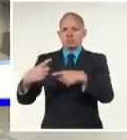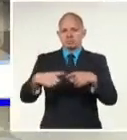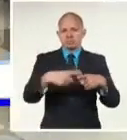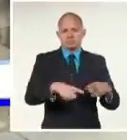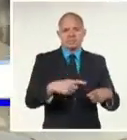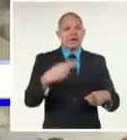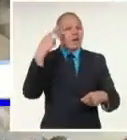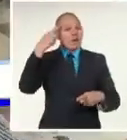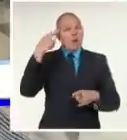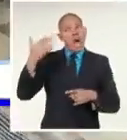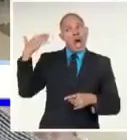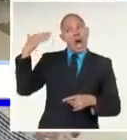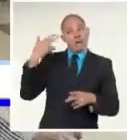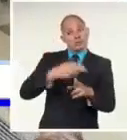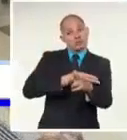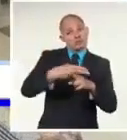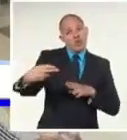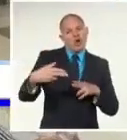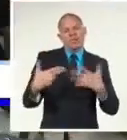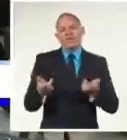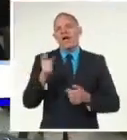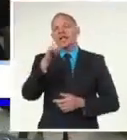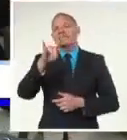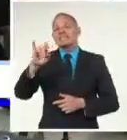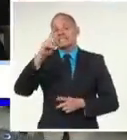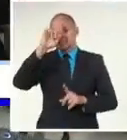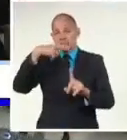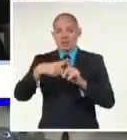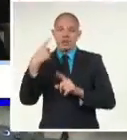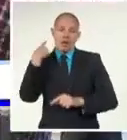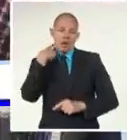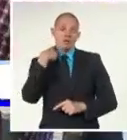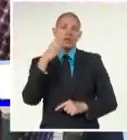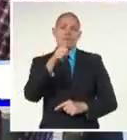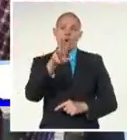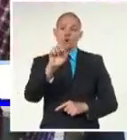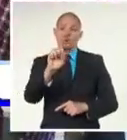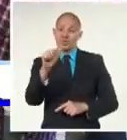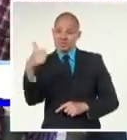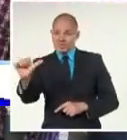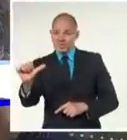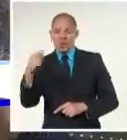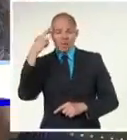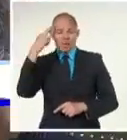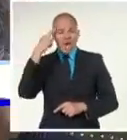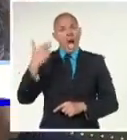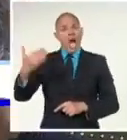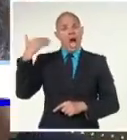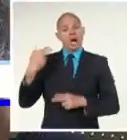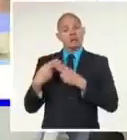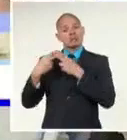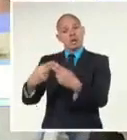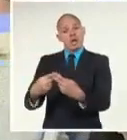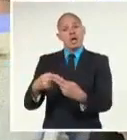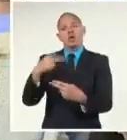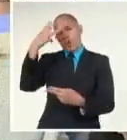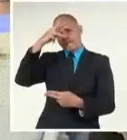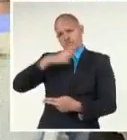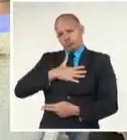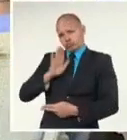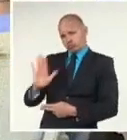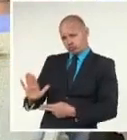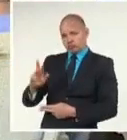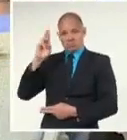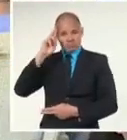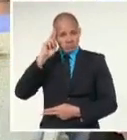Dolores el 16 de septiembre de 1810 y recordó las figuras de Hidalgo, Morelos y José Martí para